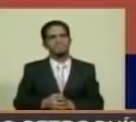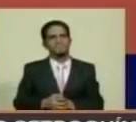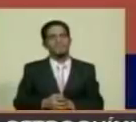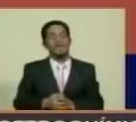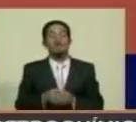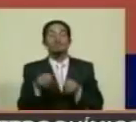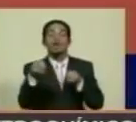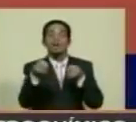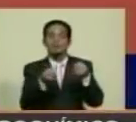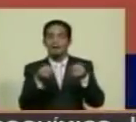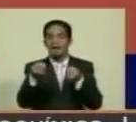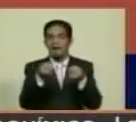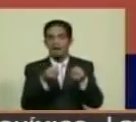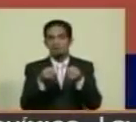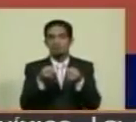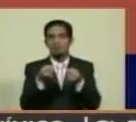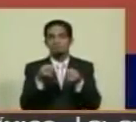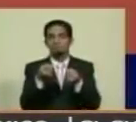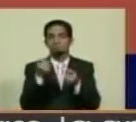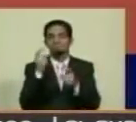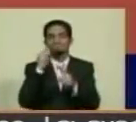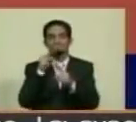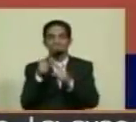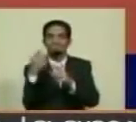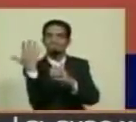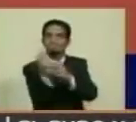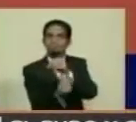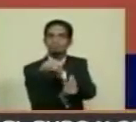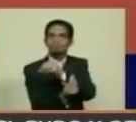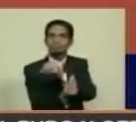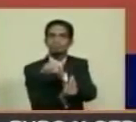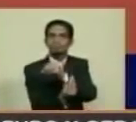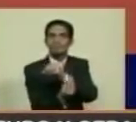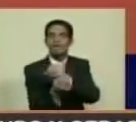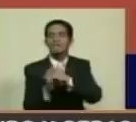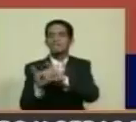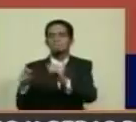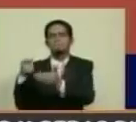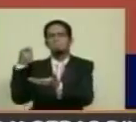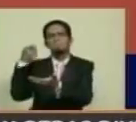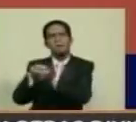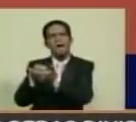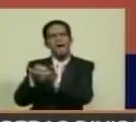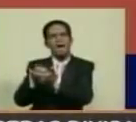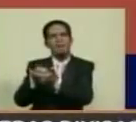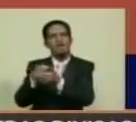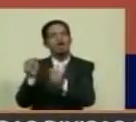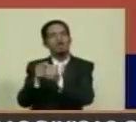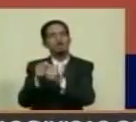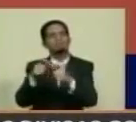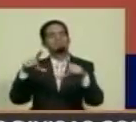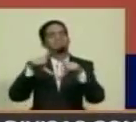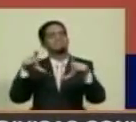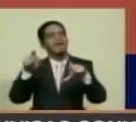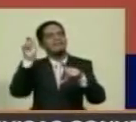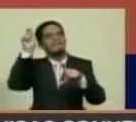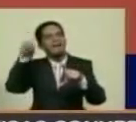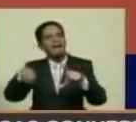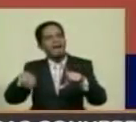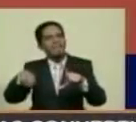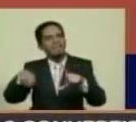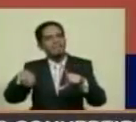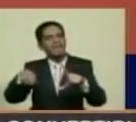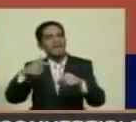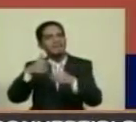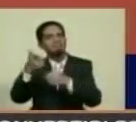vehículos que iban a ser utilizados para la fuga, que fueron utilizados para la fuga, fueron pagados con una tarjeta de crédito desde la ciudad